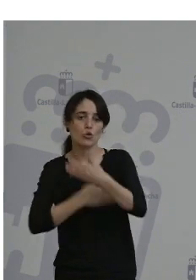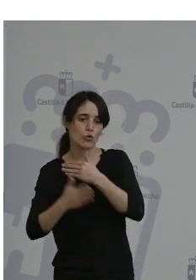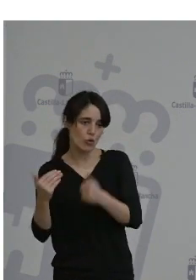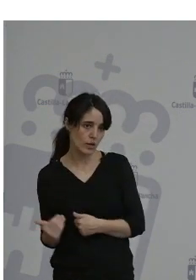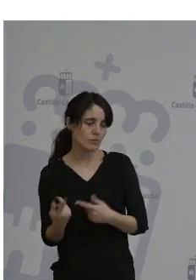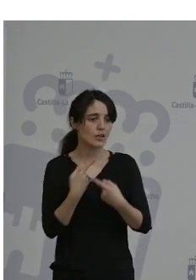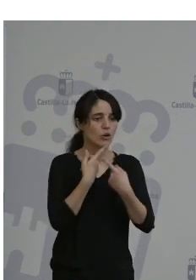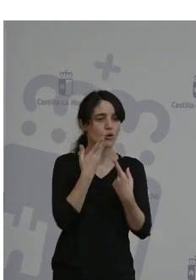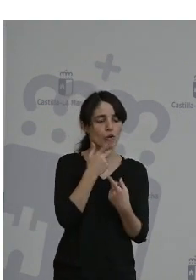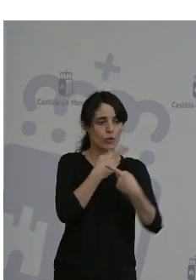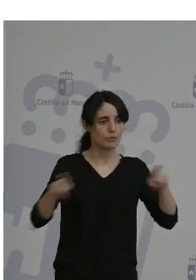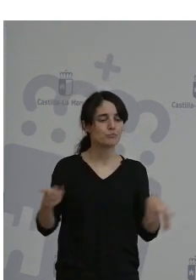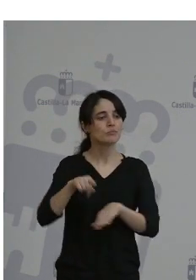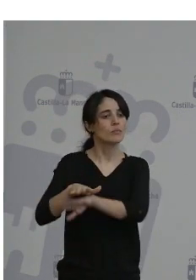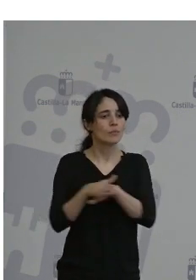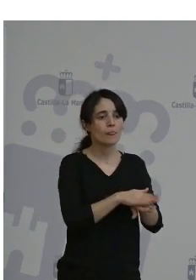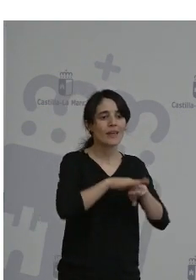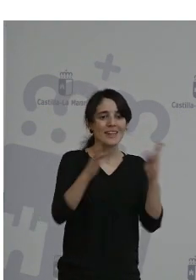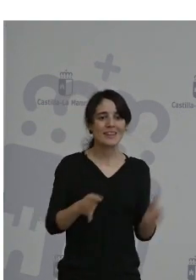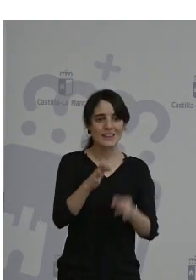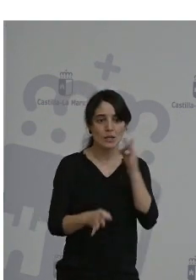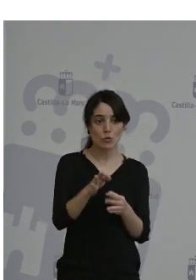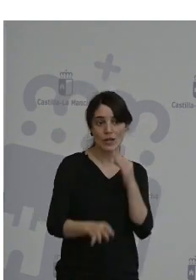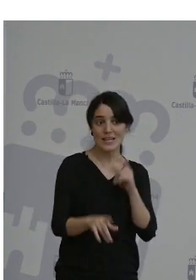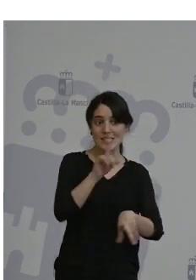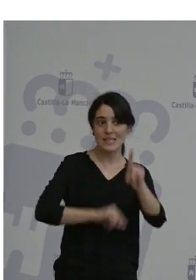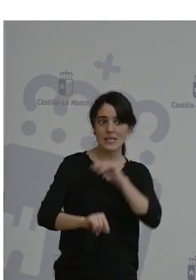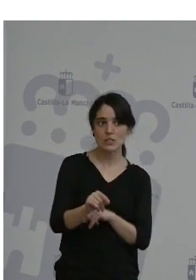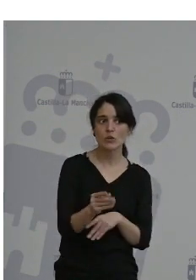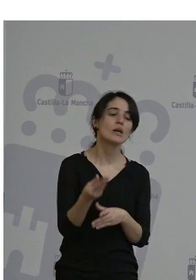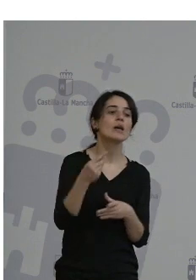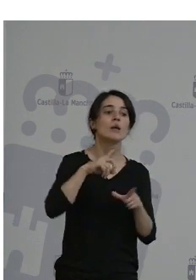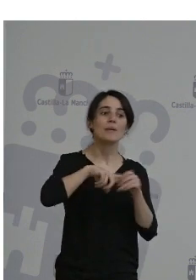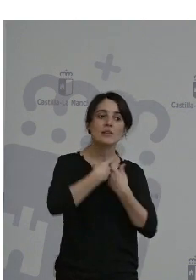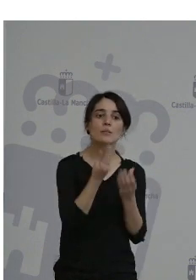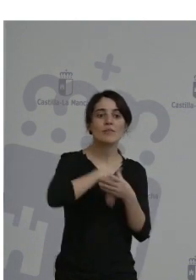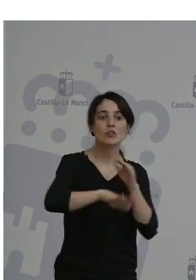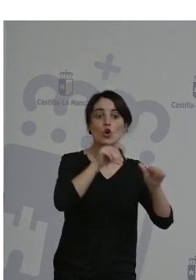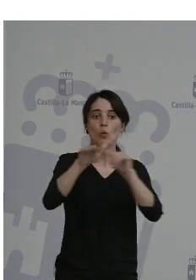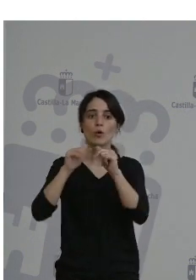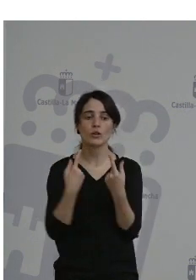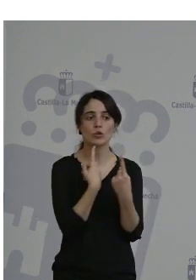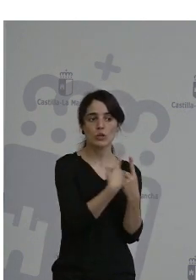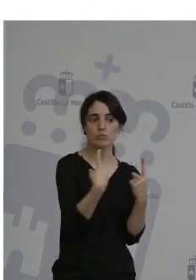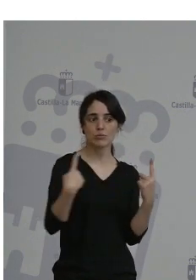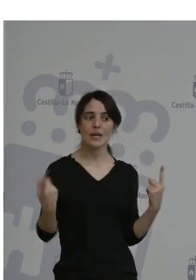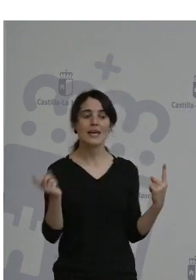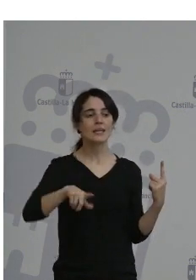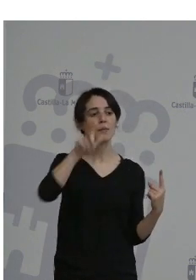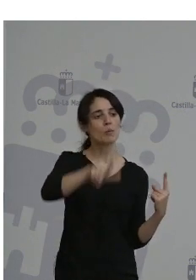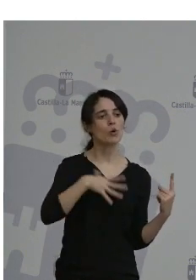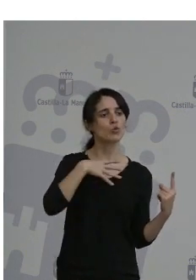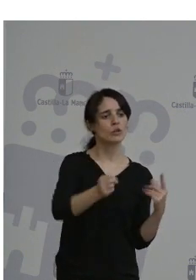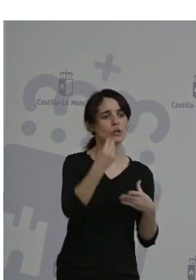los diferentes tribunales de selección que se han ido conformando en las diferentes convocatorias, así como los voluntarios en las aulas de vigilancia,